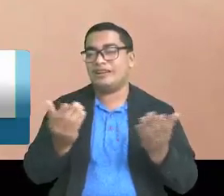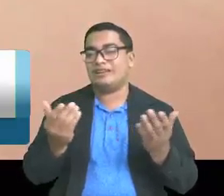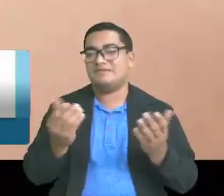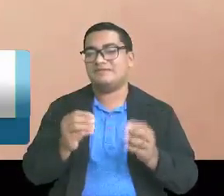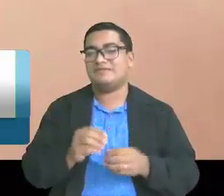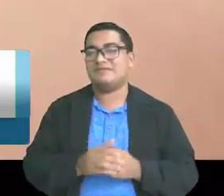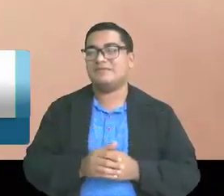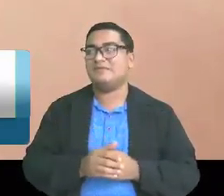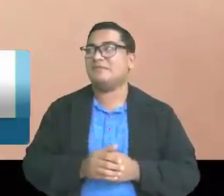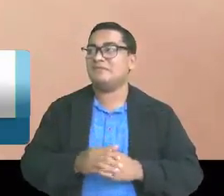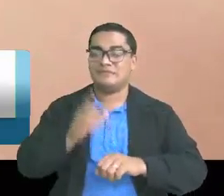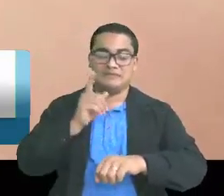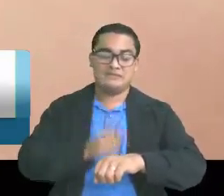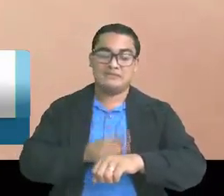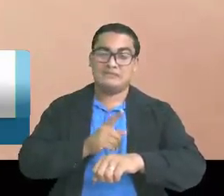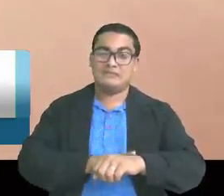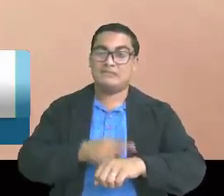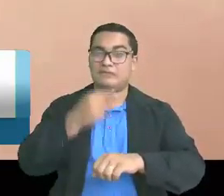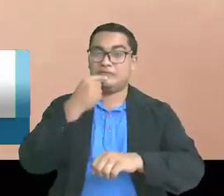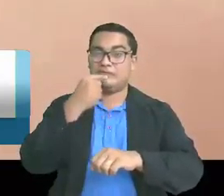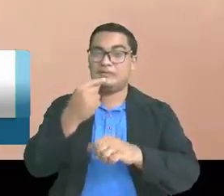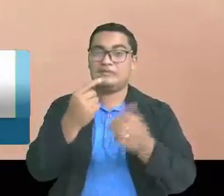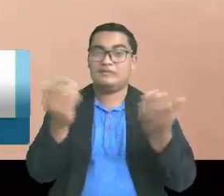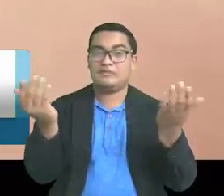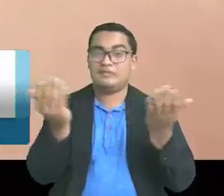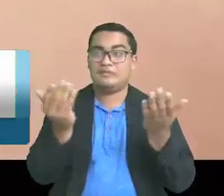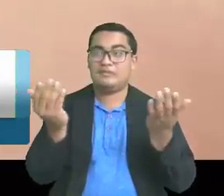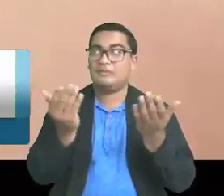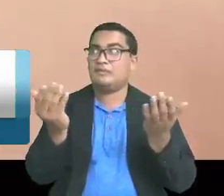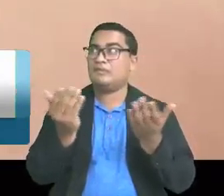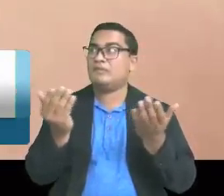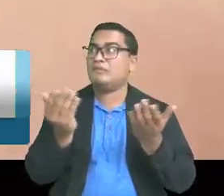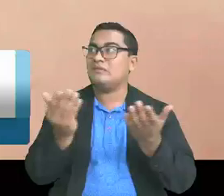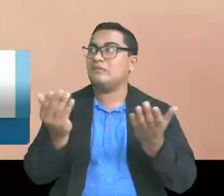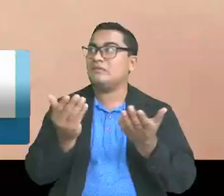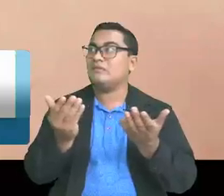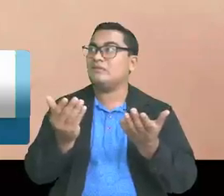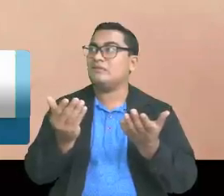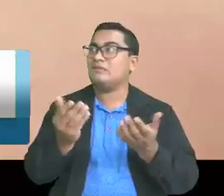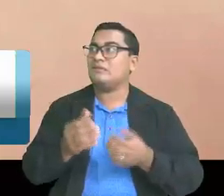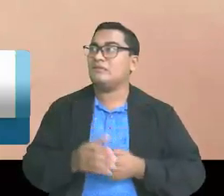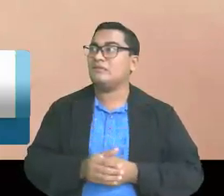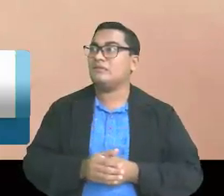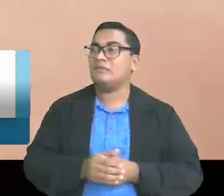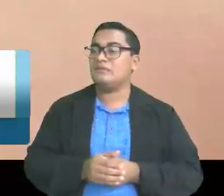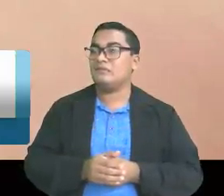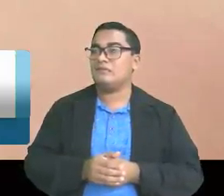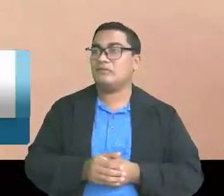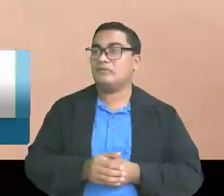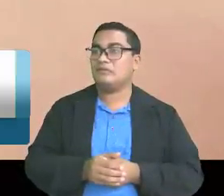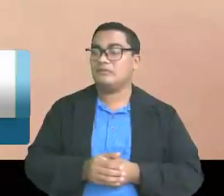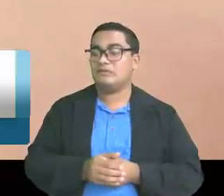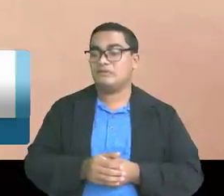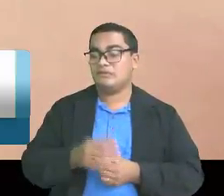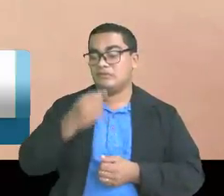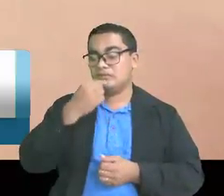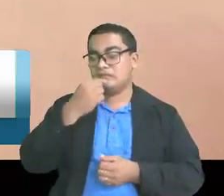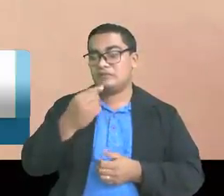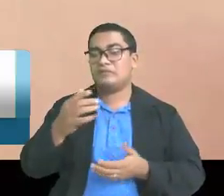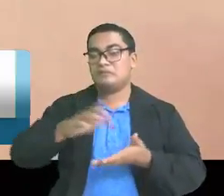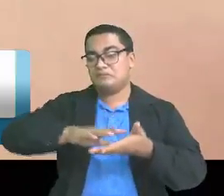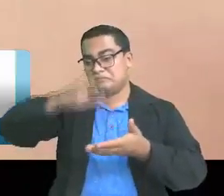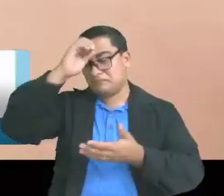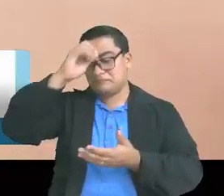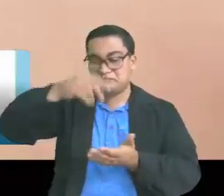se toma un tiempo, ¿no? Y se sale, dice que nosotros formados, pero tenemos que aprender a hablar, tenemos que aprender a